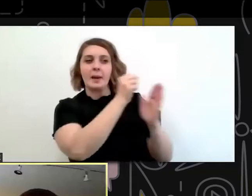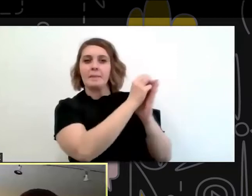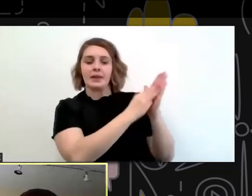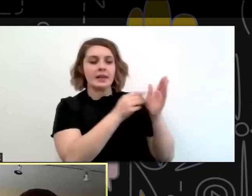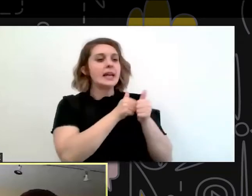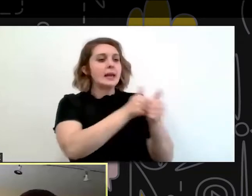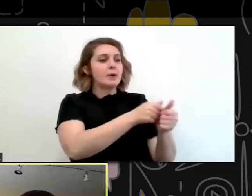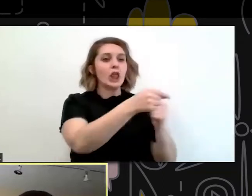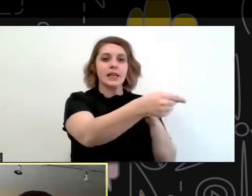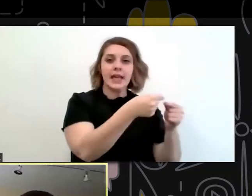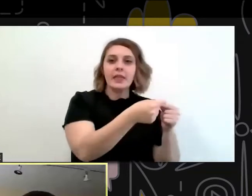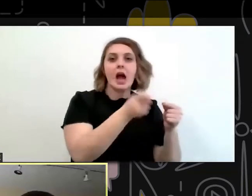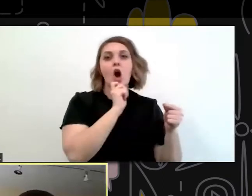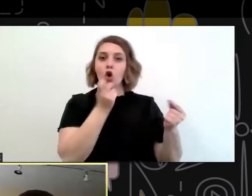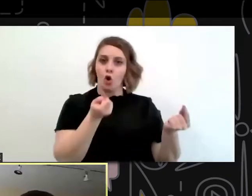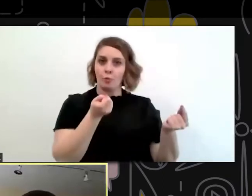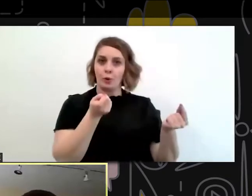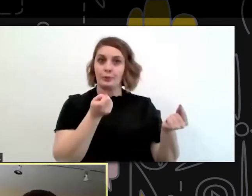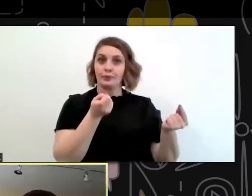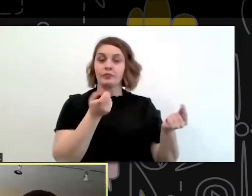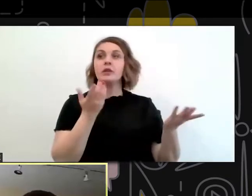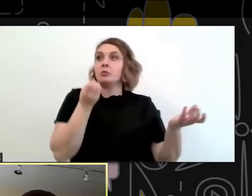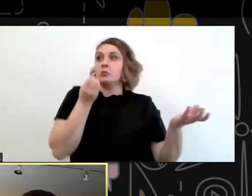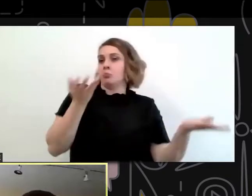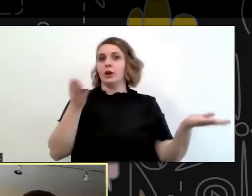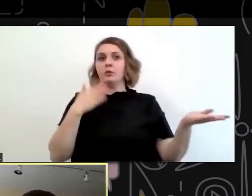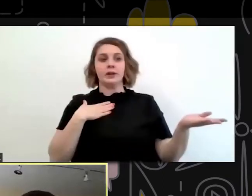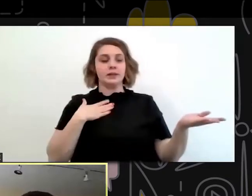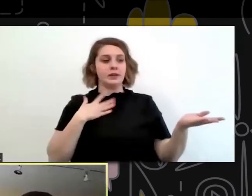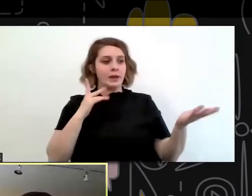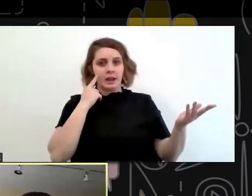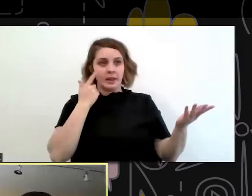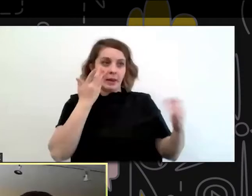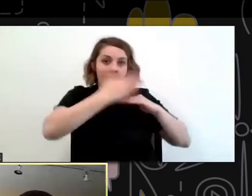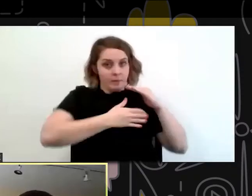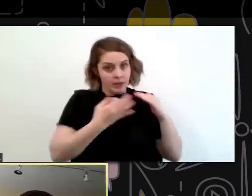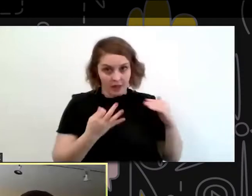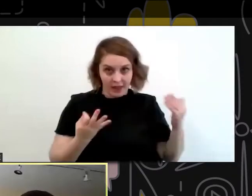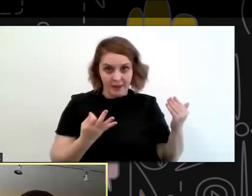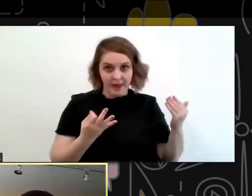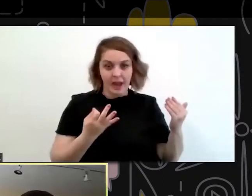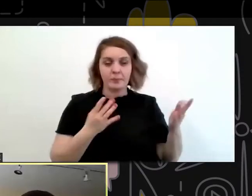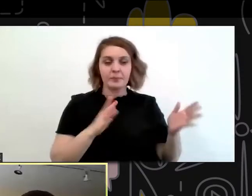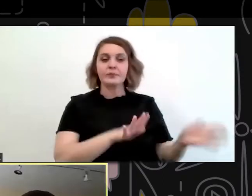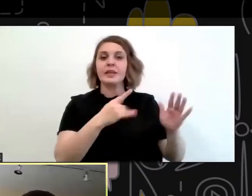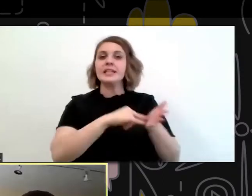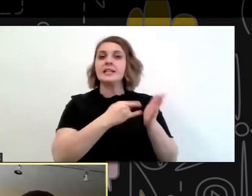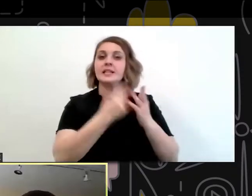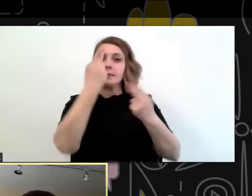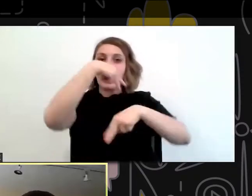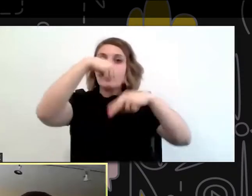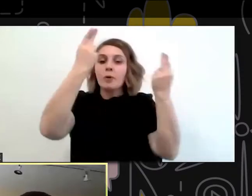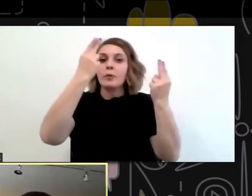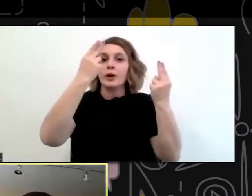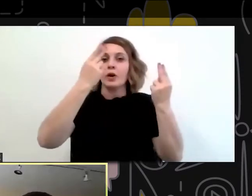a distancia. Y bueno, pues lo acotamos al sistema público de salud